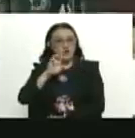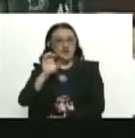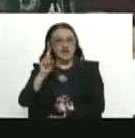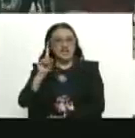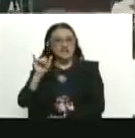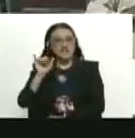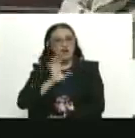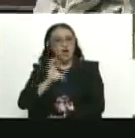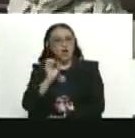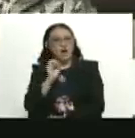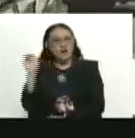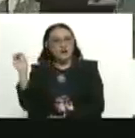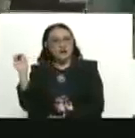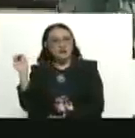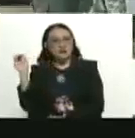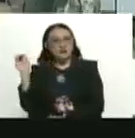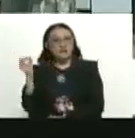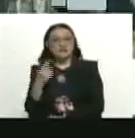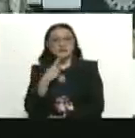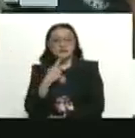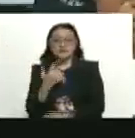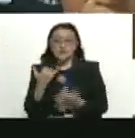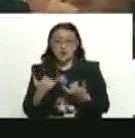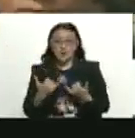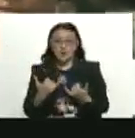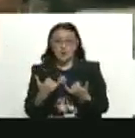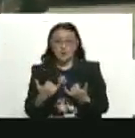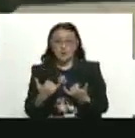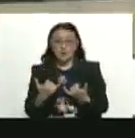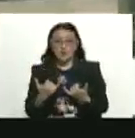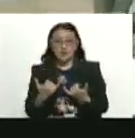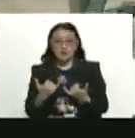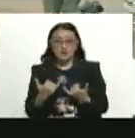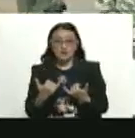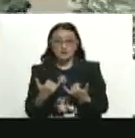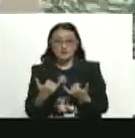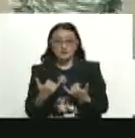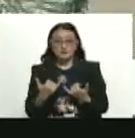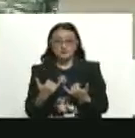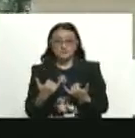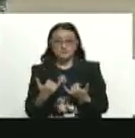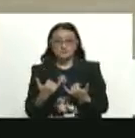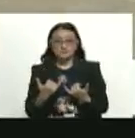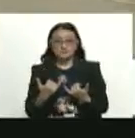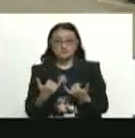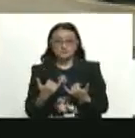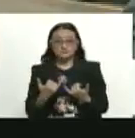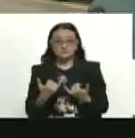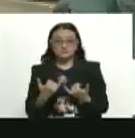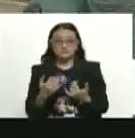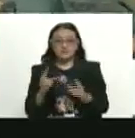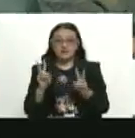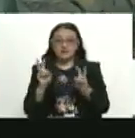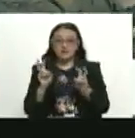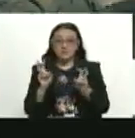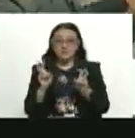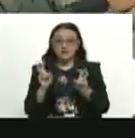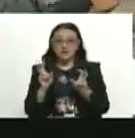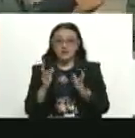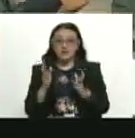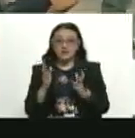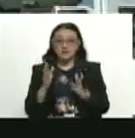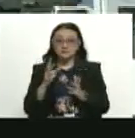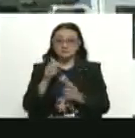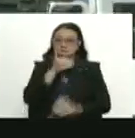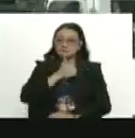Oriental, ratificamos hoy más que nunca el carácter eminentemente bolivariano,